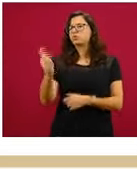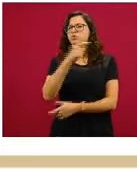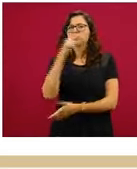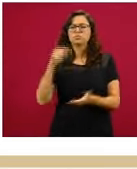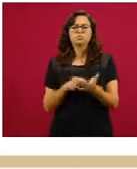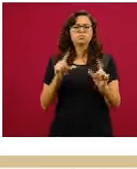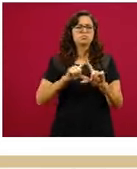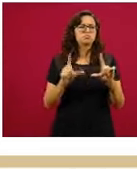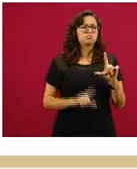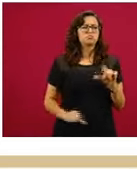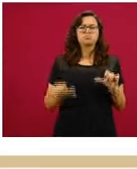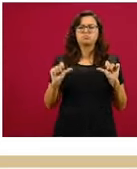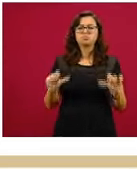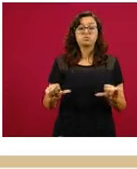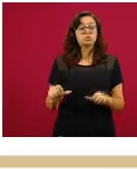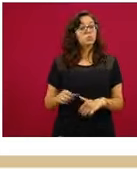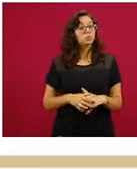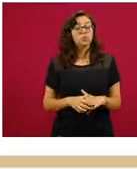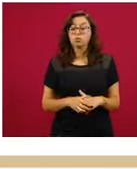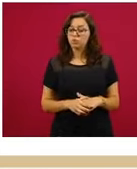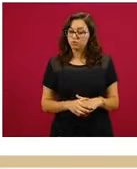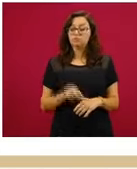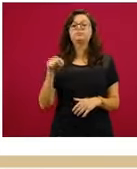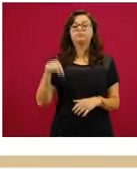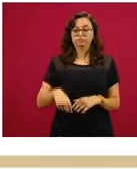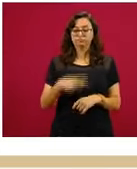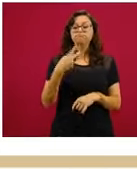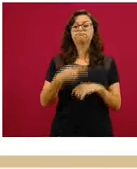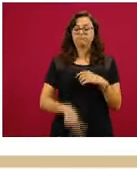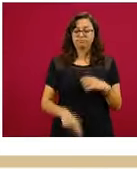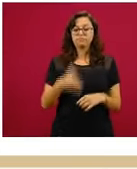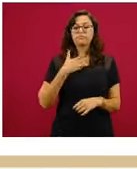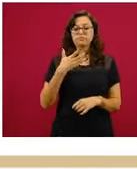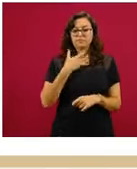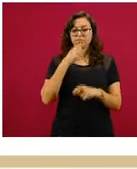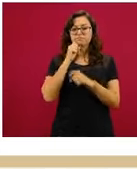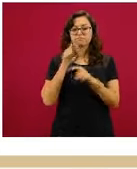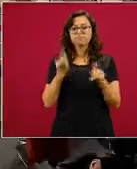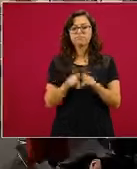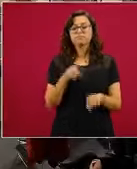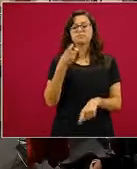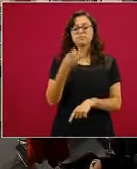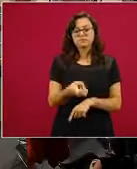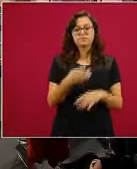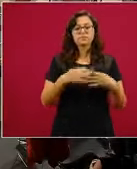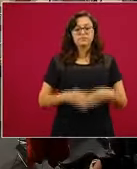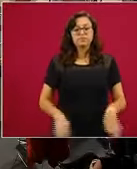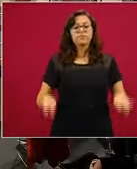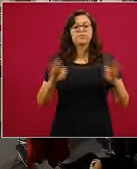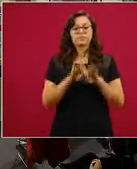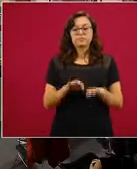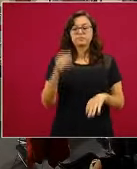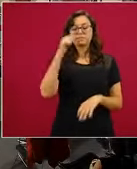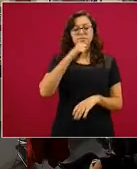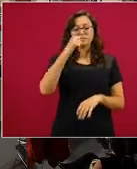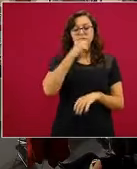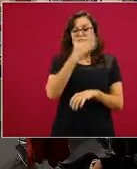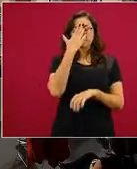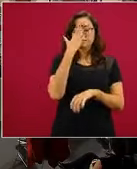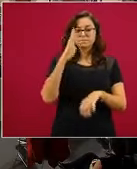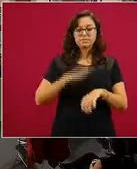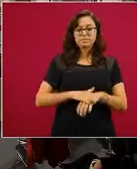nosotros no estamos expuestos. Estamos expuestos y estamos en riesgo. Y eso es importante que nosotros lo tengamos